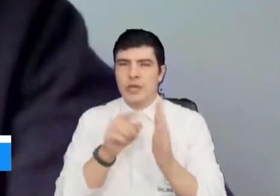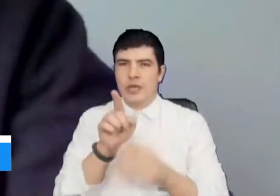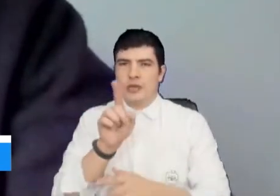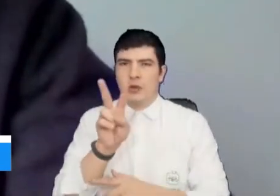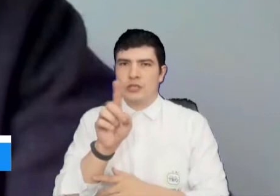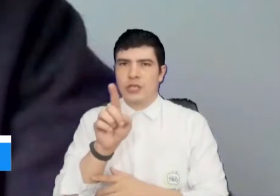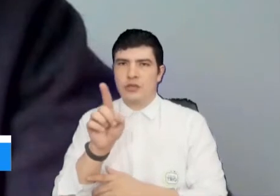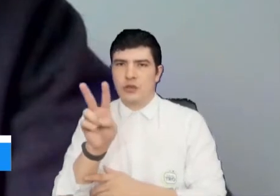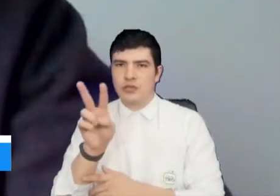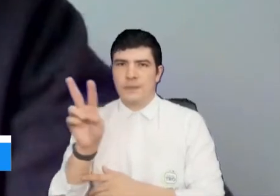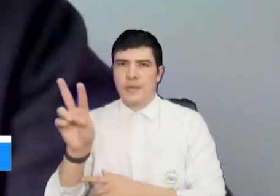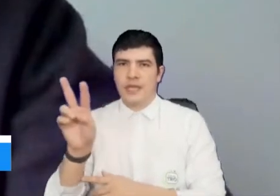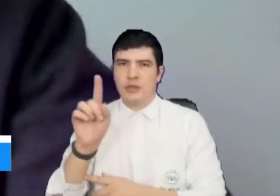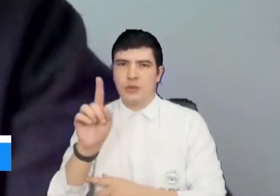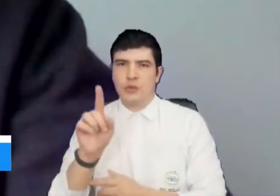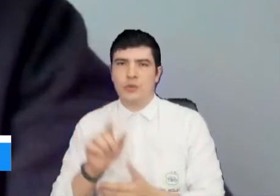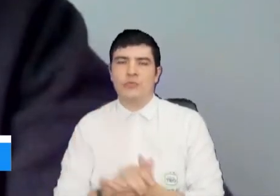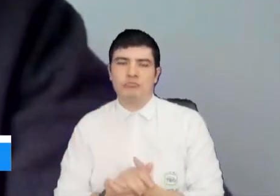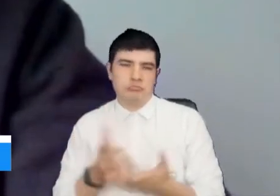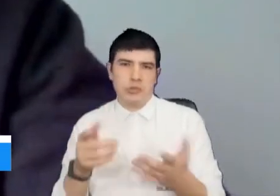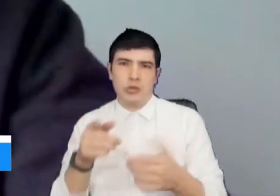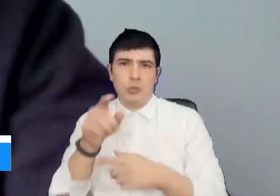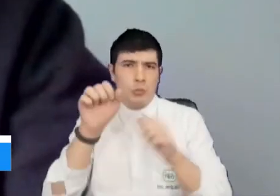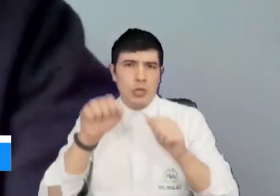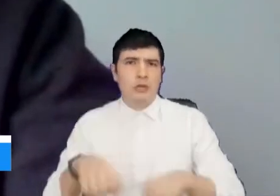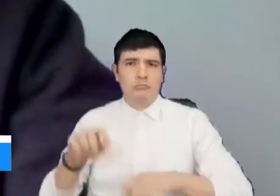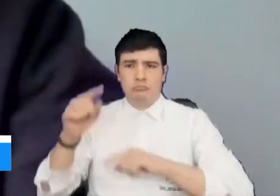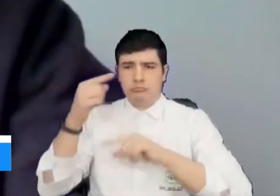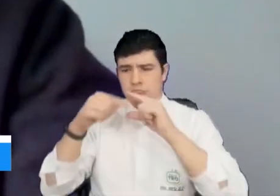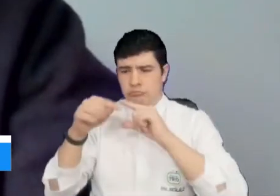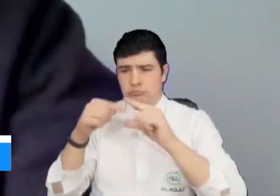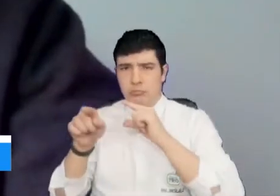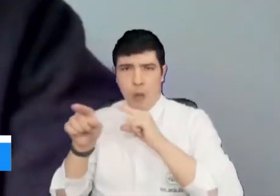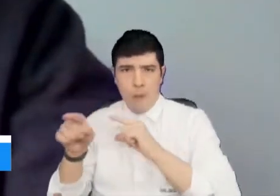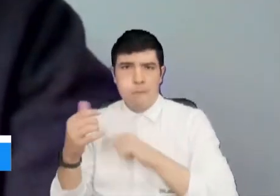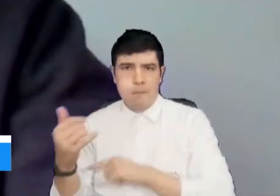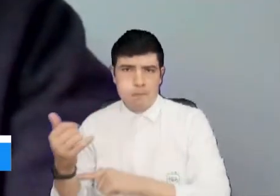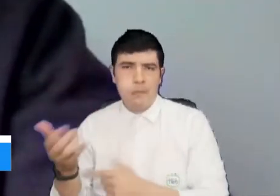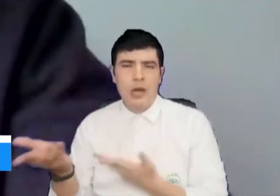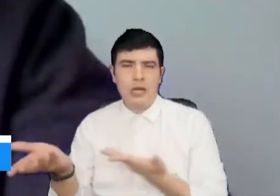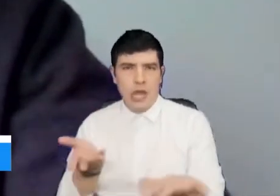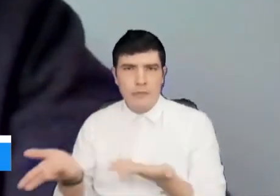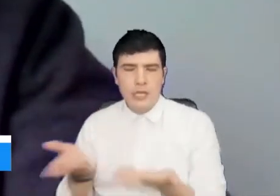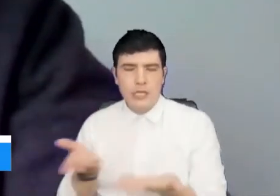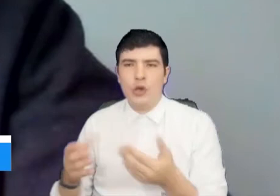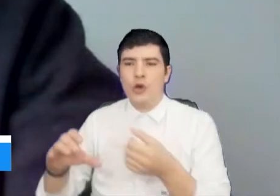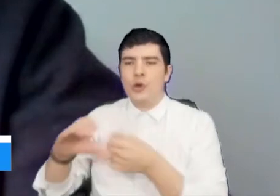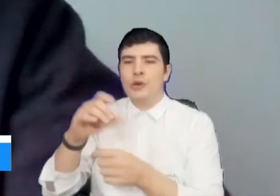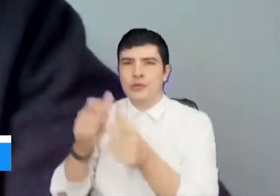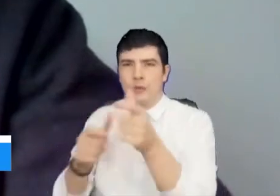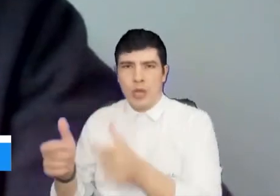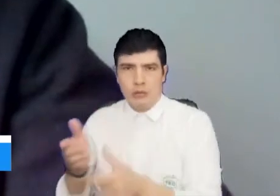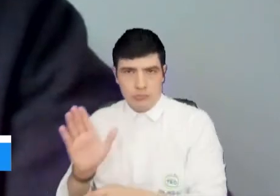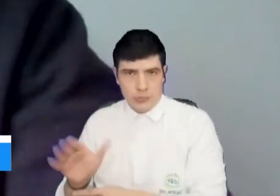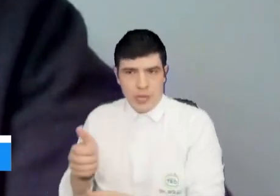018000-12-12-21. También pueden escribir al buzón de servicio al ciudadano, que es